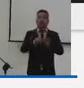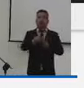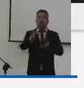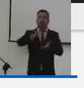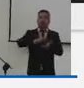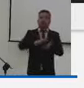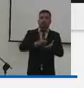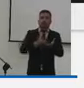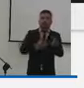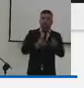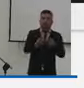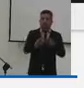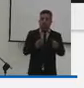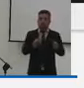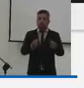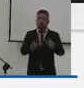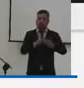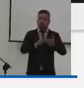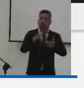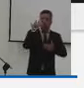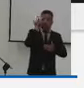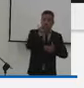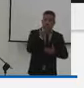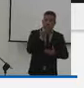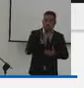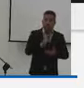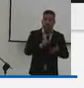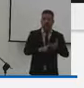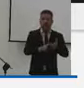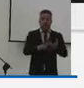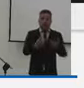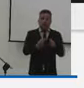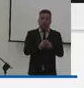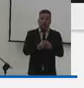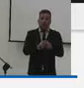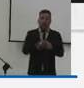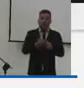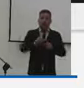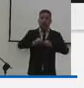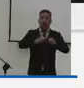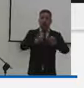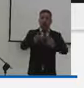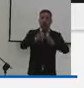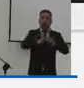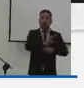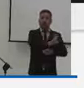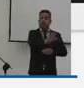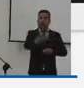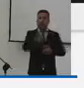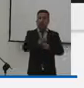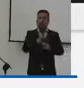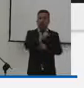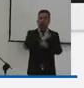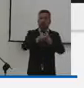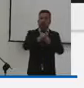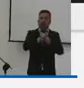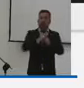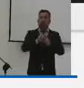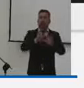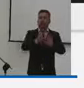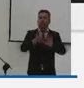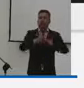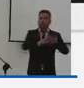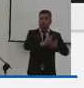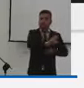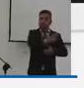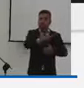participación a los grupos técnicos, se trabaja con la Junta de Acción Comunal que está el trabajo en el deporte social comunitario